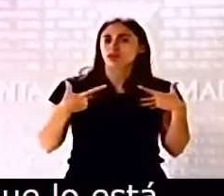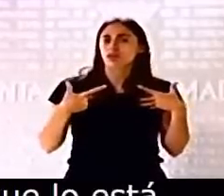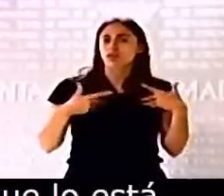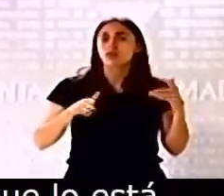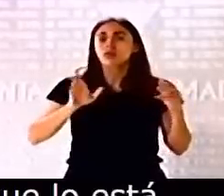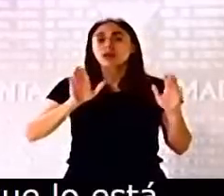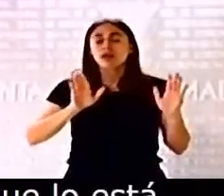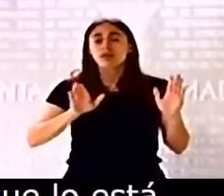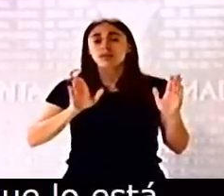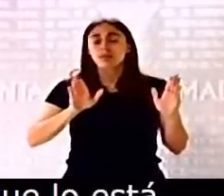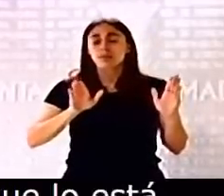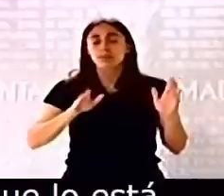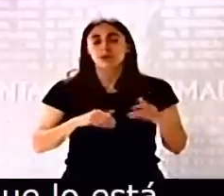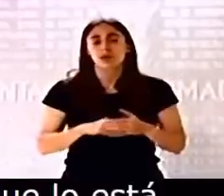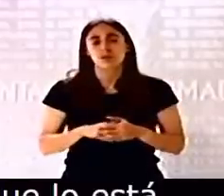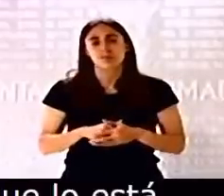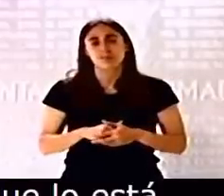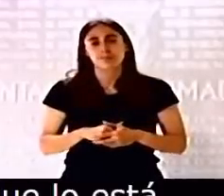pero que sin duda ninguna,